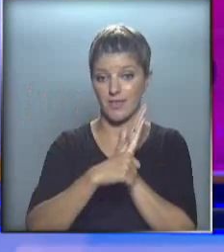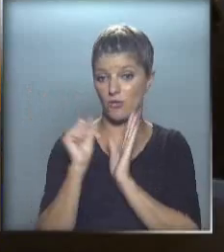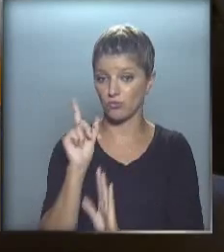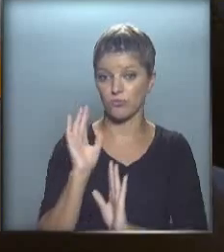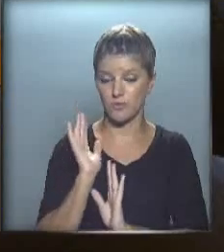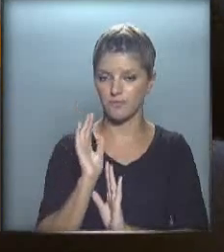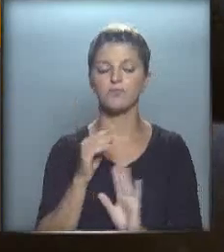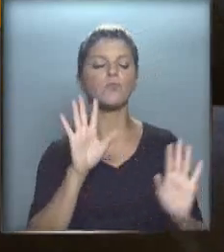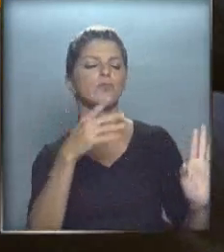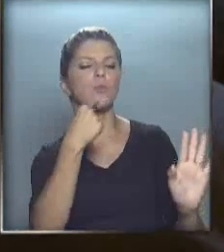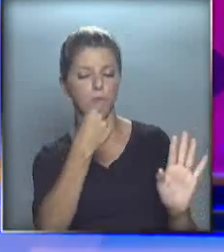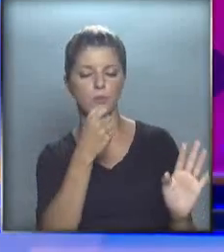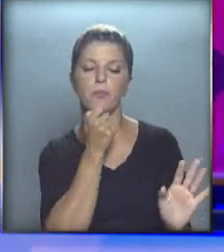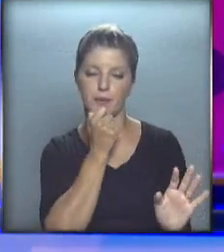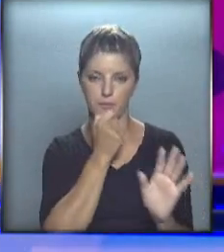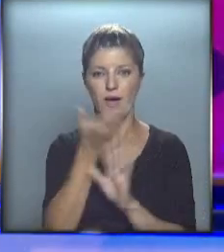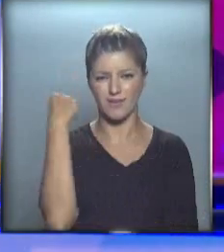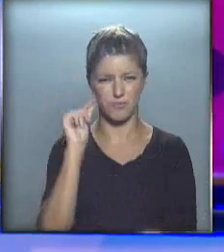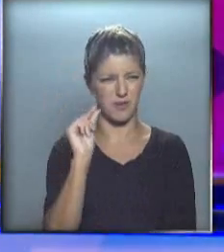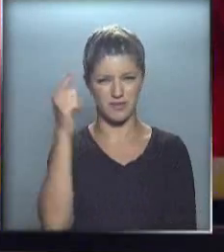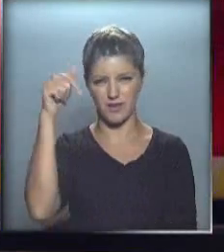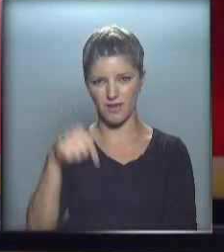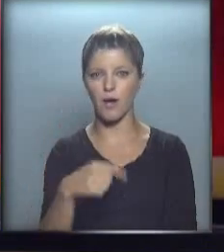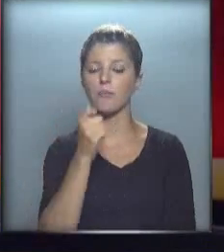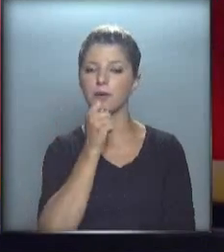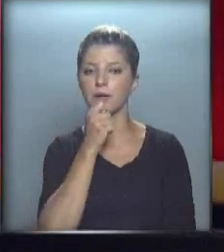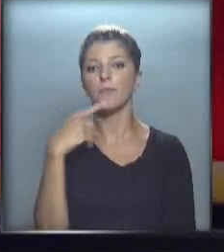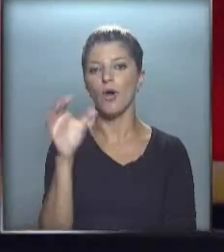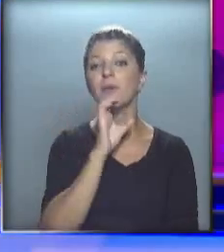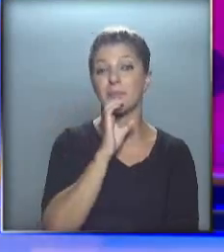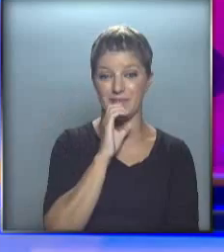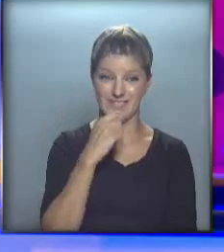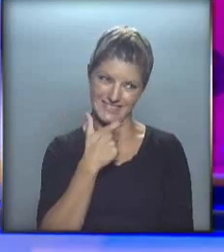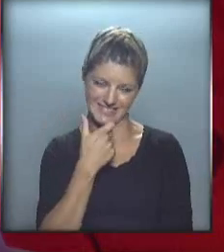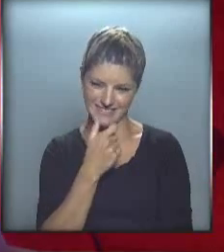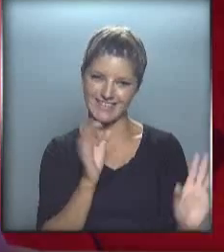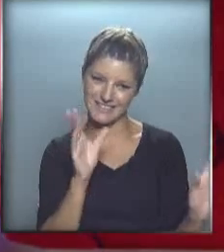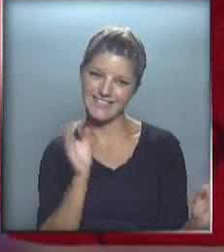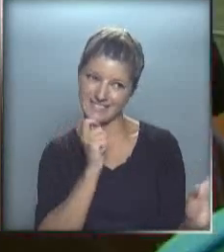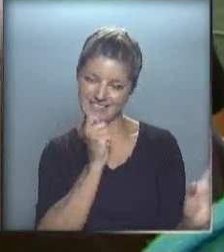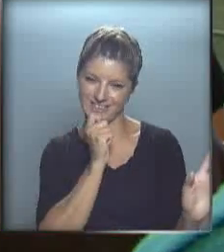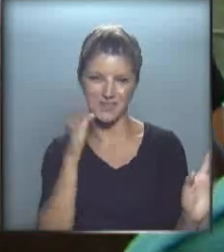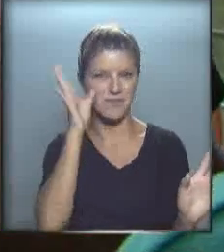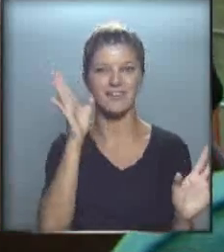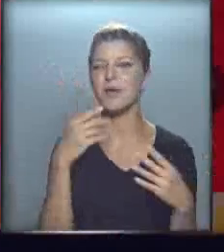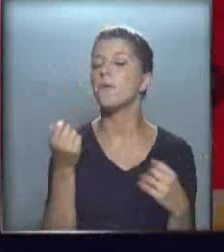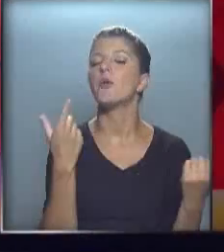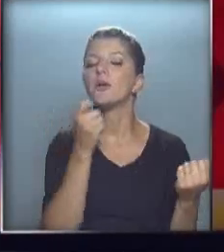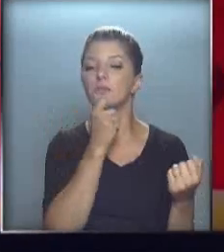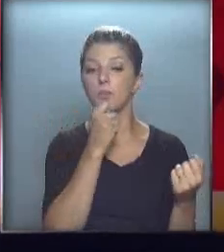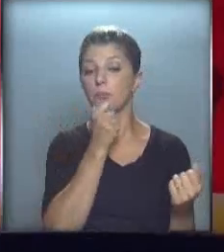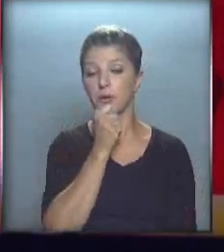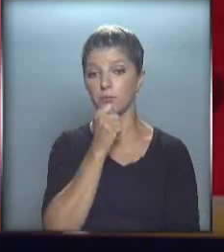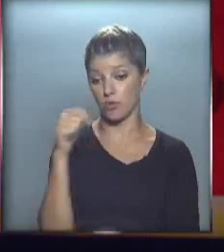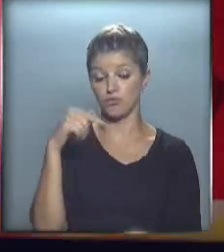una pregunta, porque por ejemplo, viste que hace un ratito nosotros acá la rompimos, que hicimos monólogos y estuvimos muy graciosos. ¿Qué pasa si ¿qué pasa si de repente un